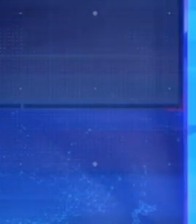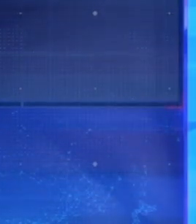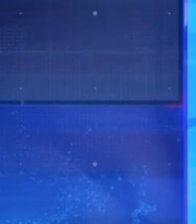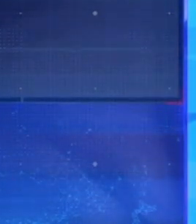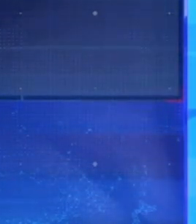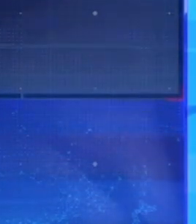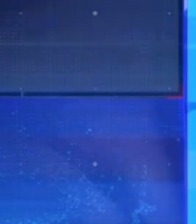apoyo